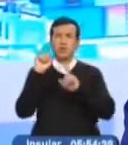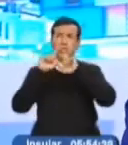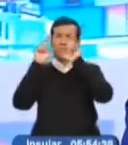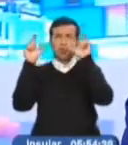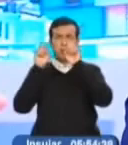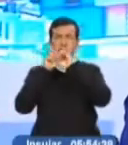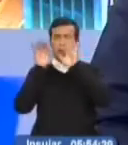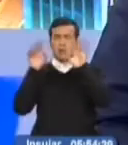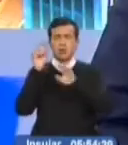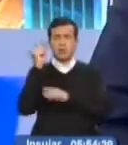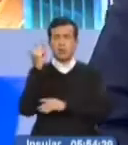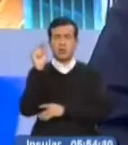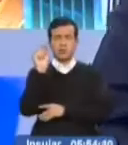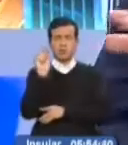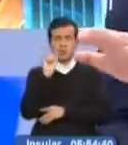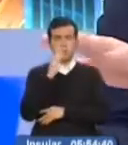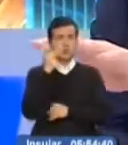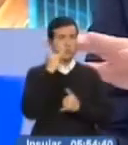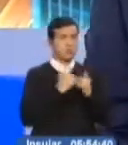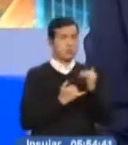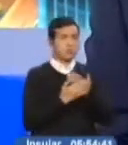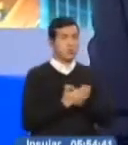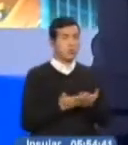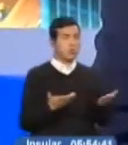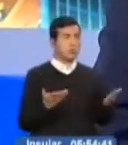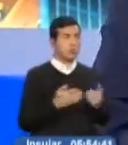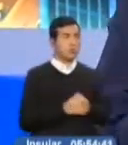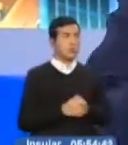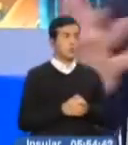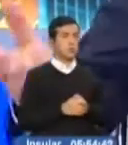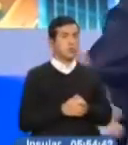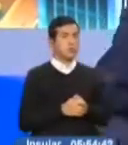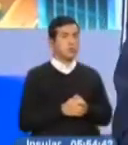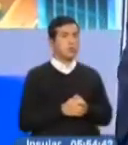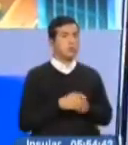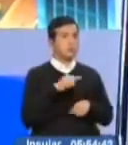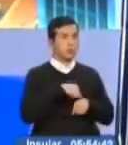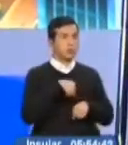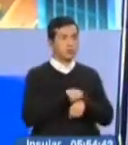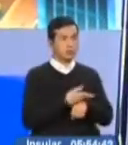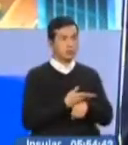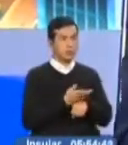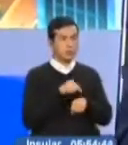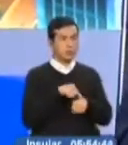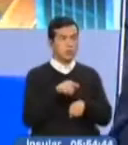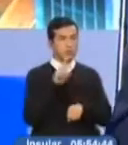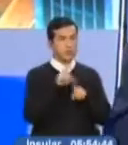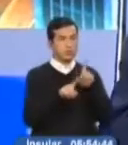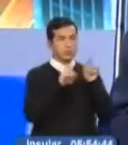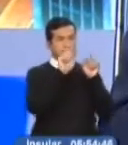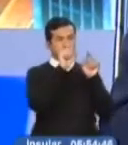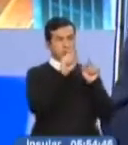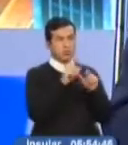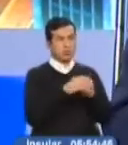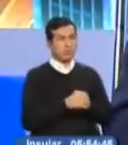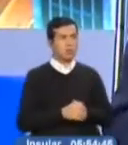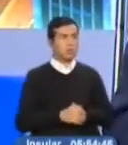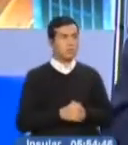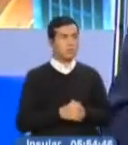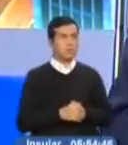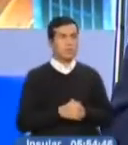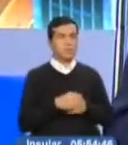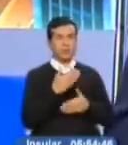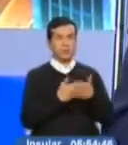estructura general de costos. ¿Qué va a hacer? Y con esto termino, le paso a Diego Valencia, quisiera tener más tiempo, pero se me quedan algunas cosas del tintero.